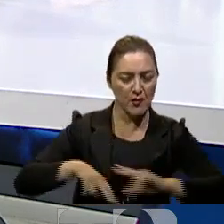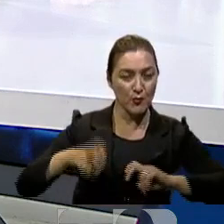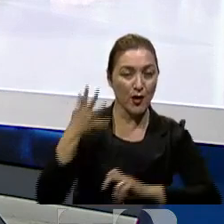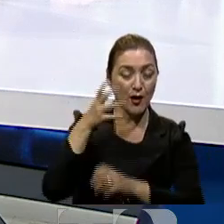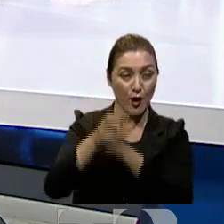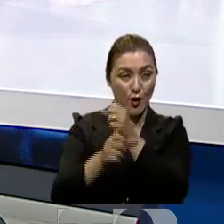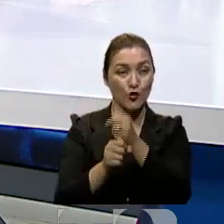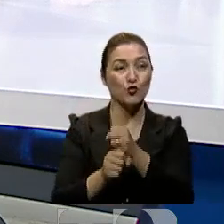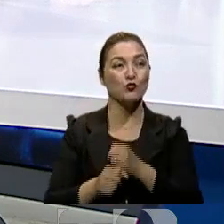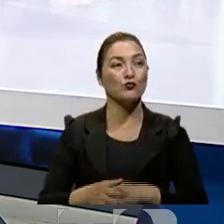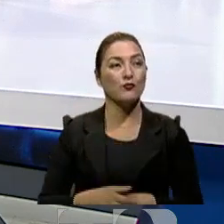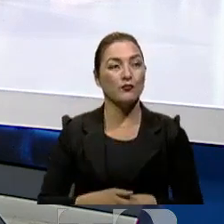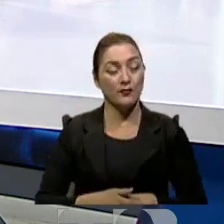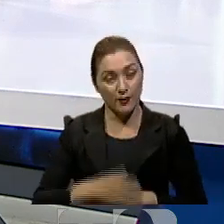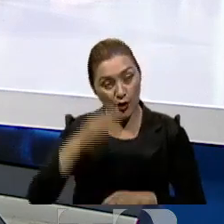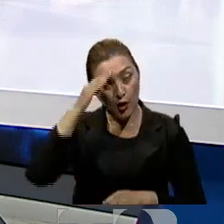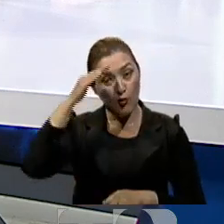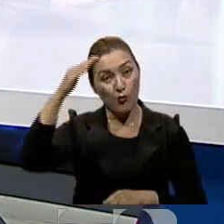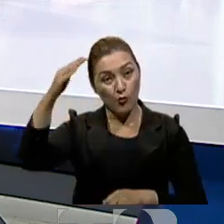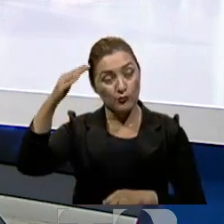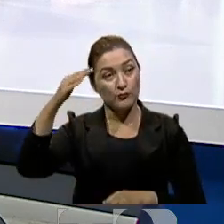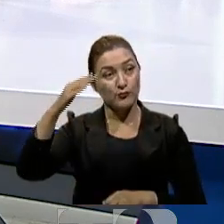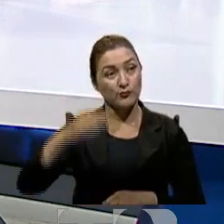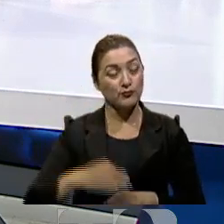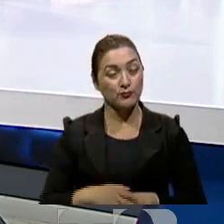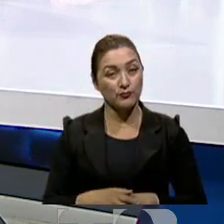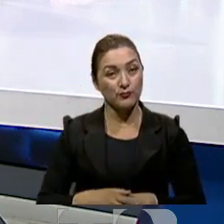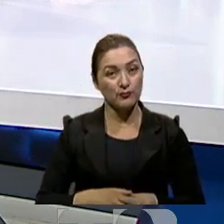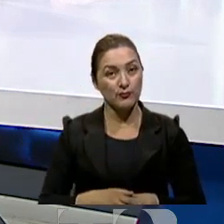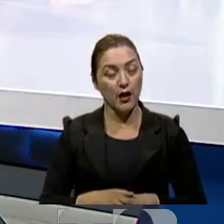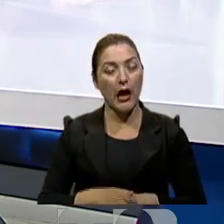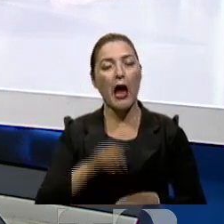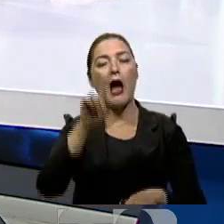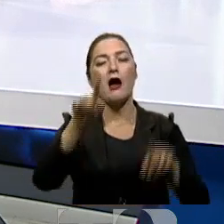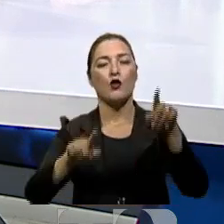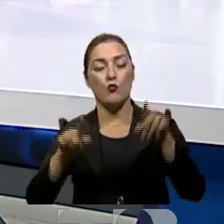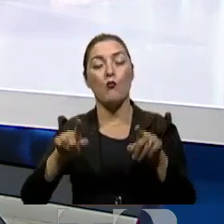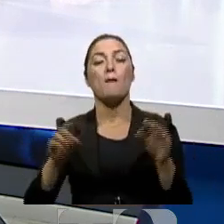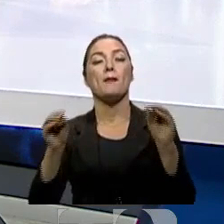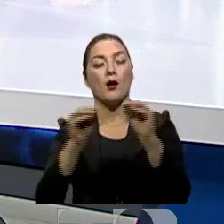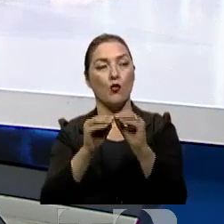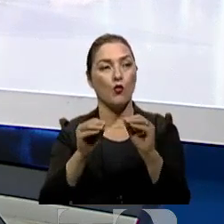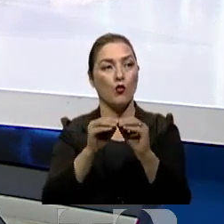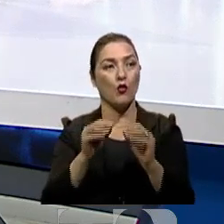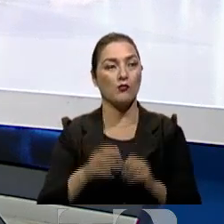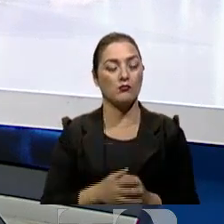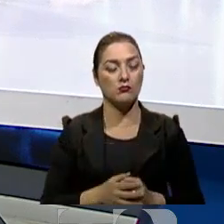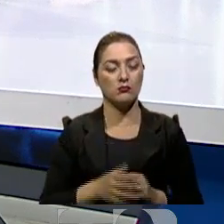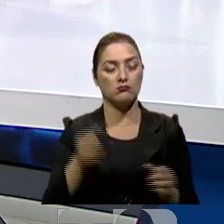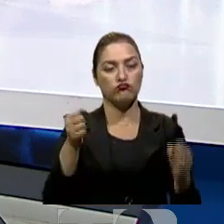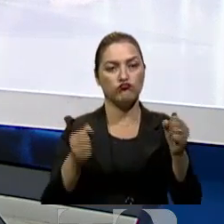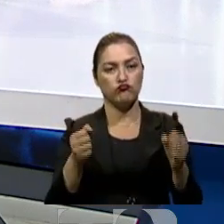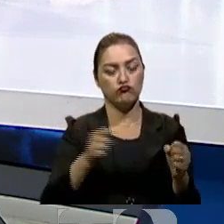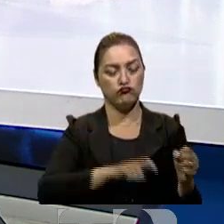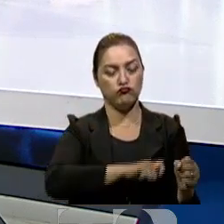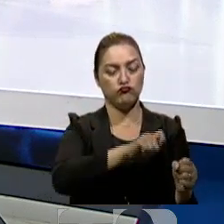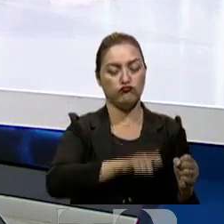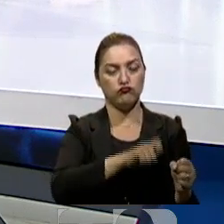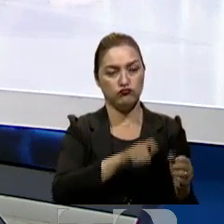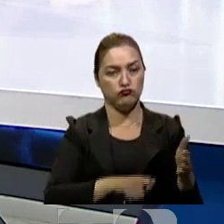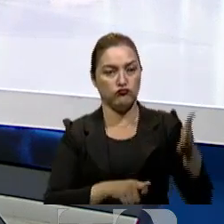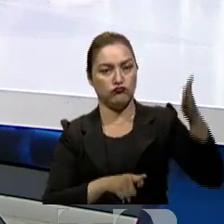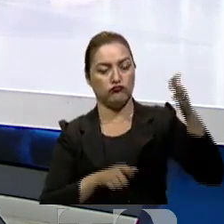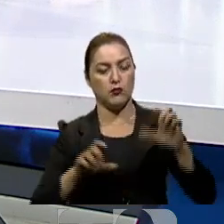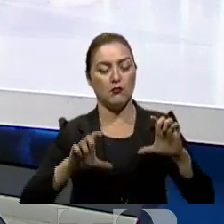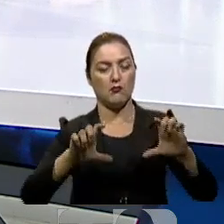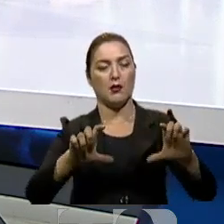años atrás, de cómo los policías, muchos de los policías, no quiero generalizar, andan con vidrios polarizados, sin placas.